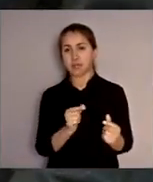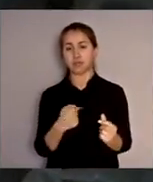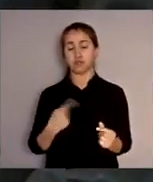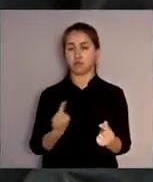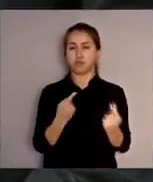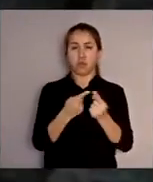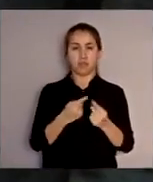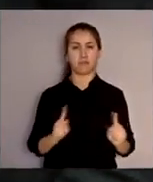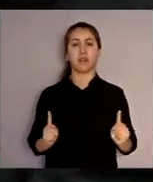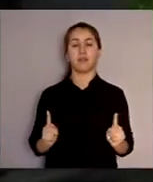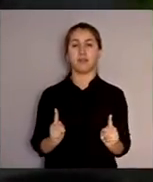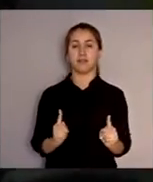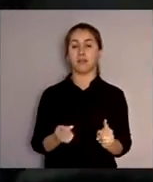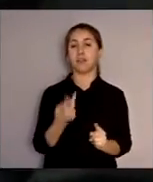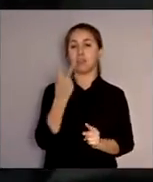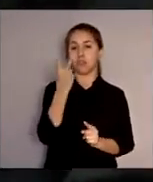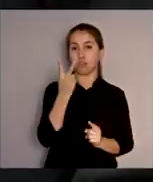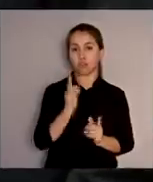diferentes. ¿Sí?